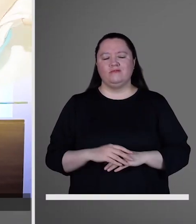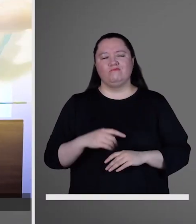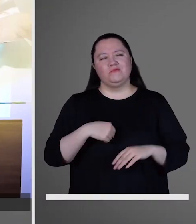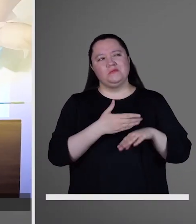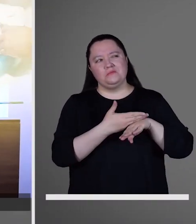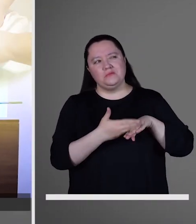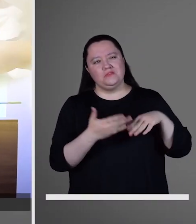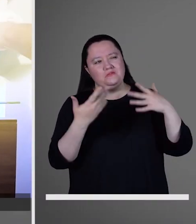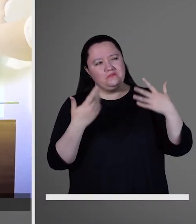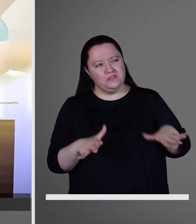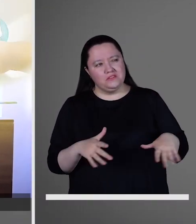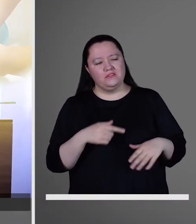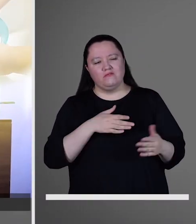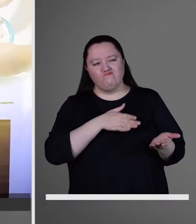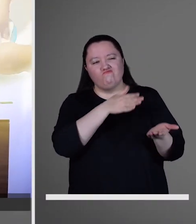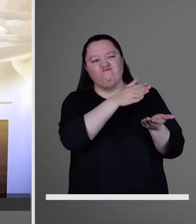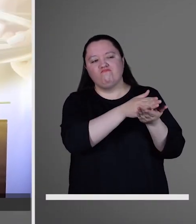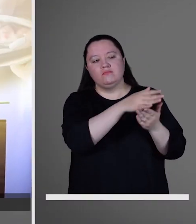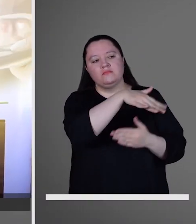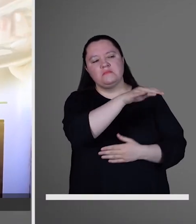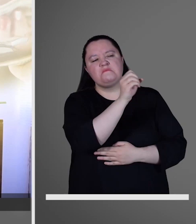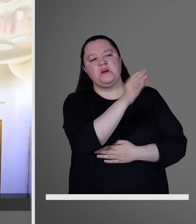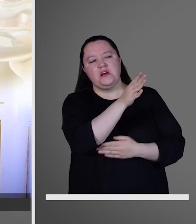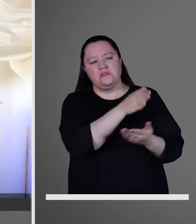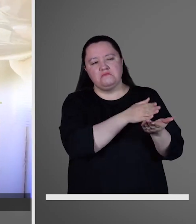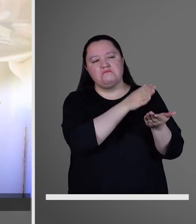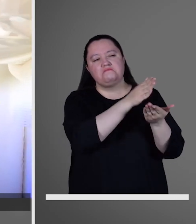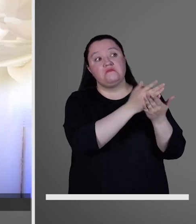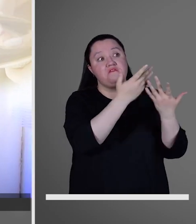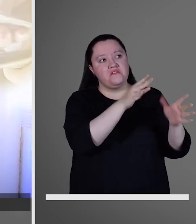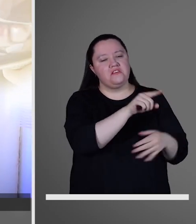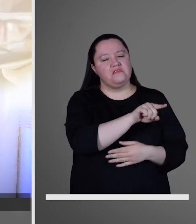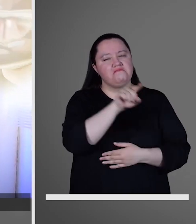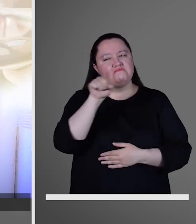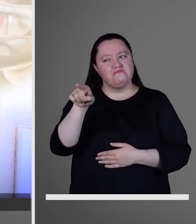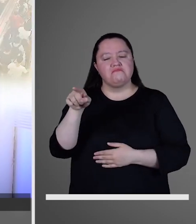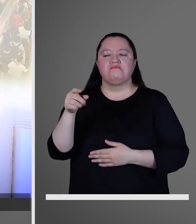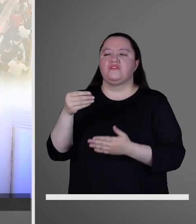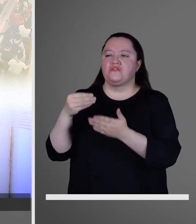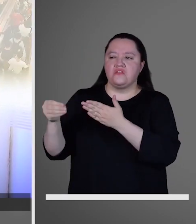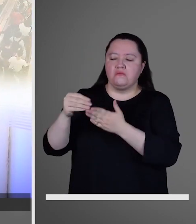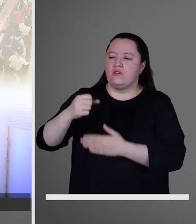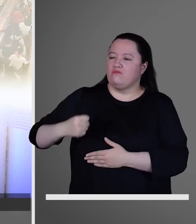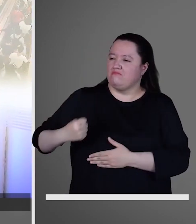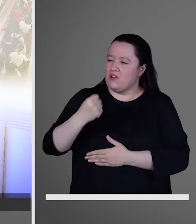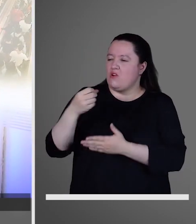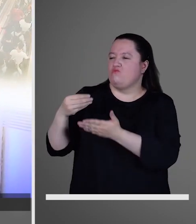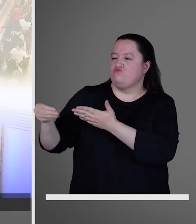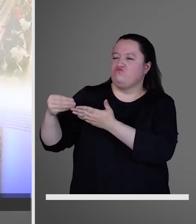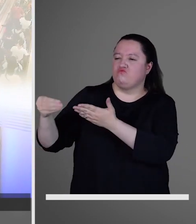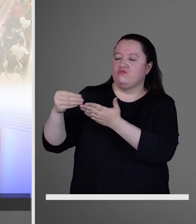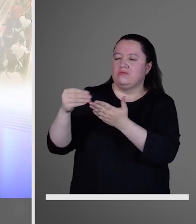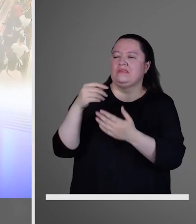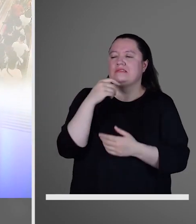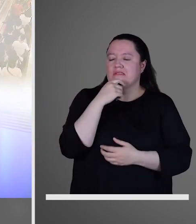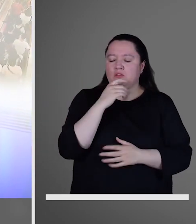Al terminar aquí, iré al banco. Luego iré a comprar las cosas del mercado.